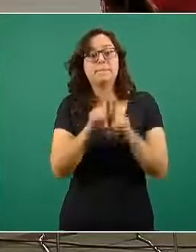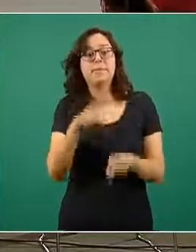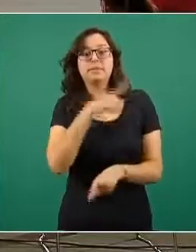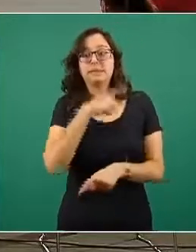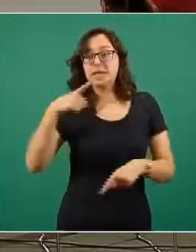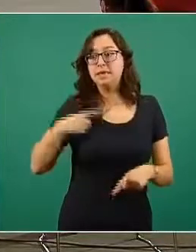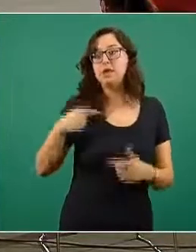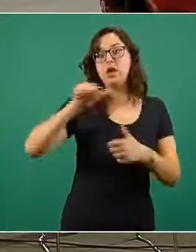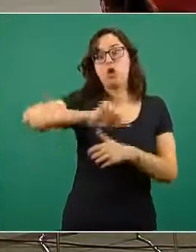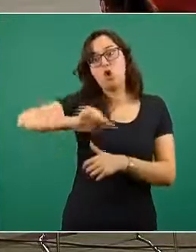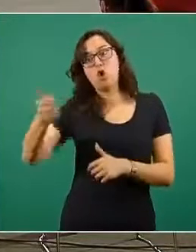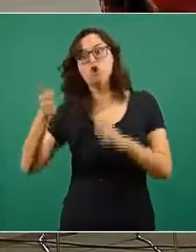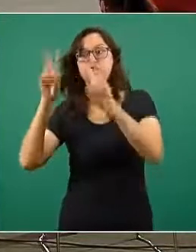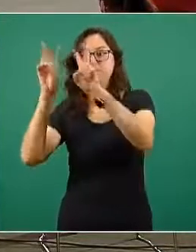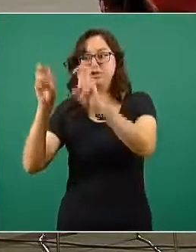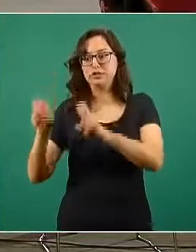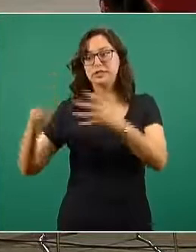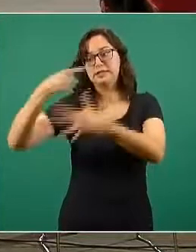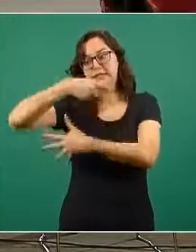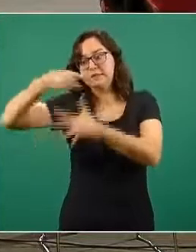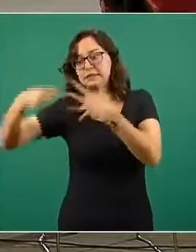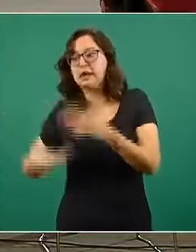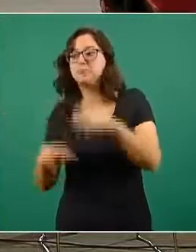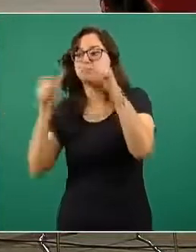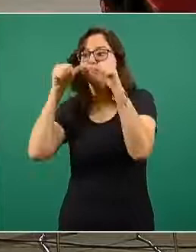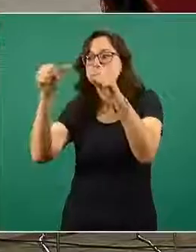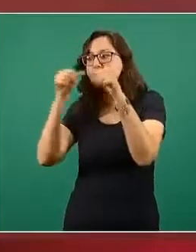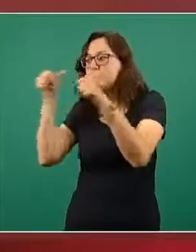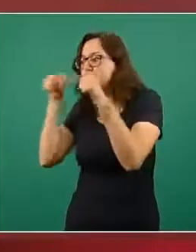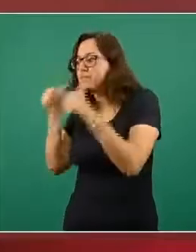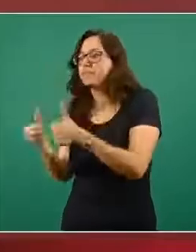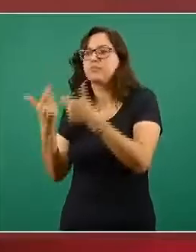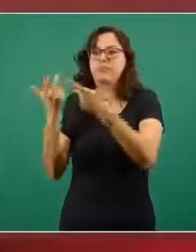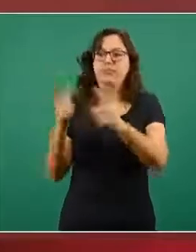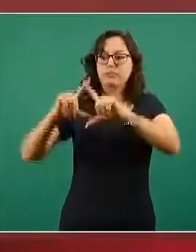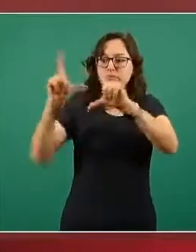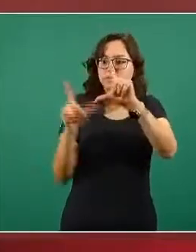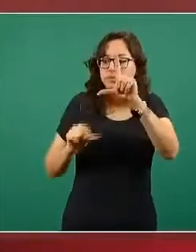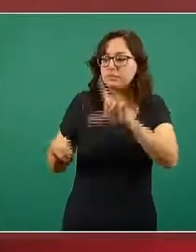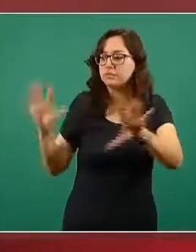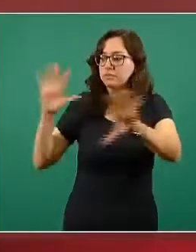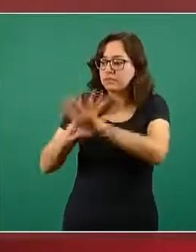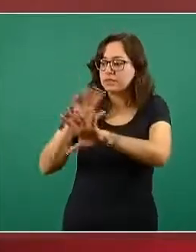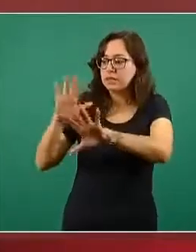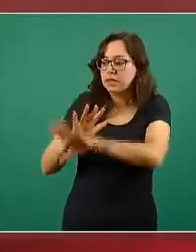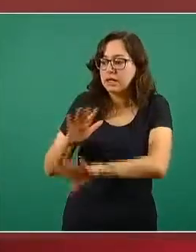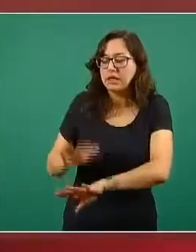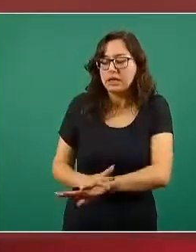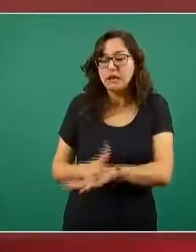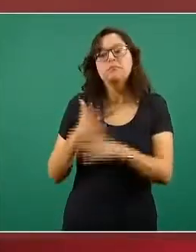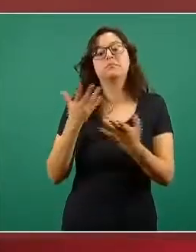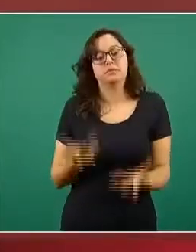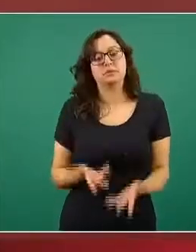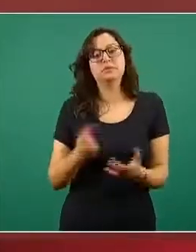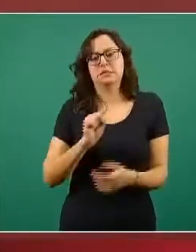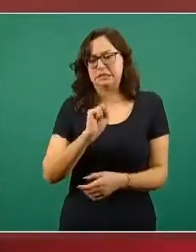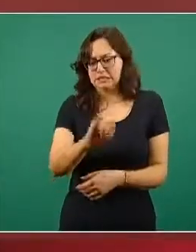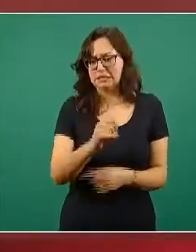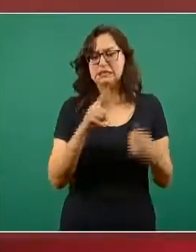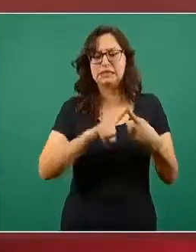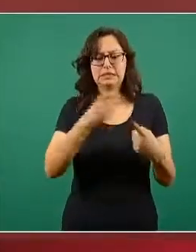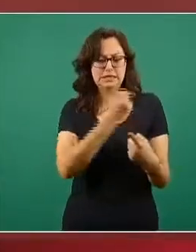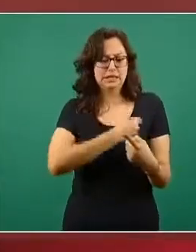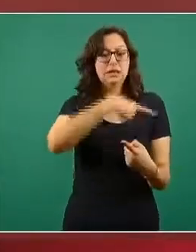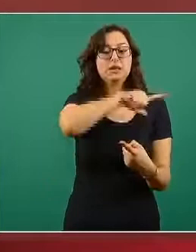de transformación tanto de los aspectos que tienen que ver con el Sistema Nacional de Salud, en nuestro caso en